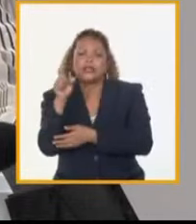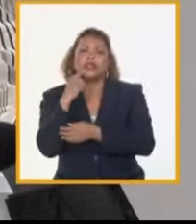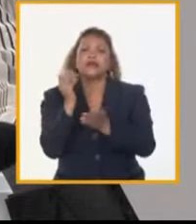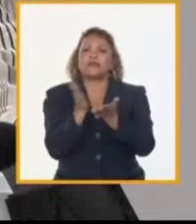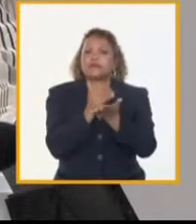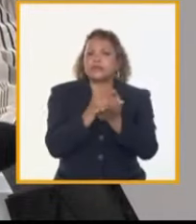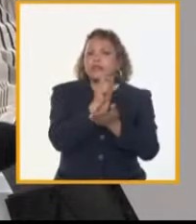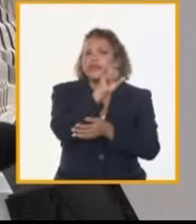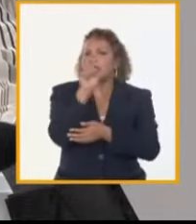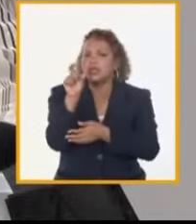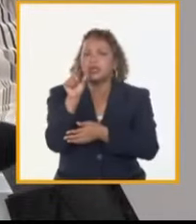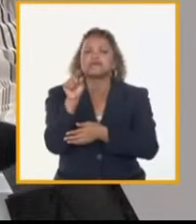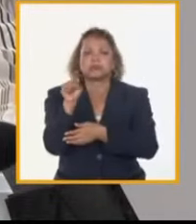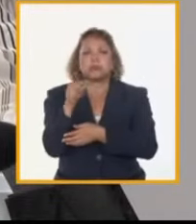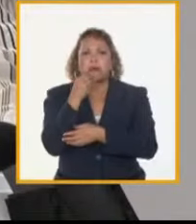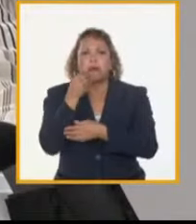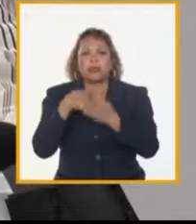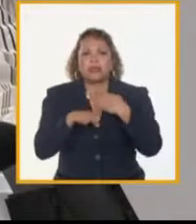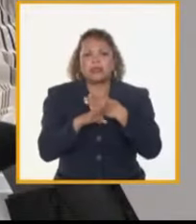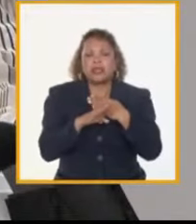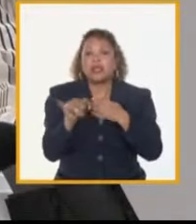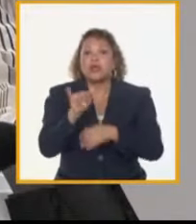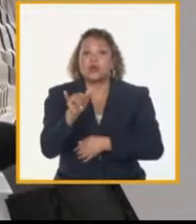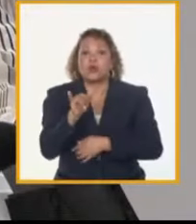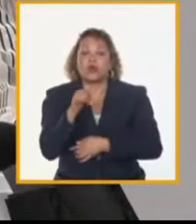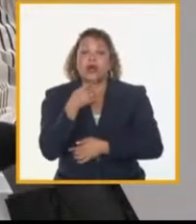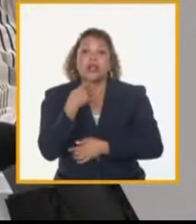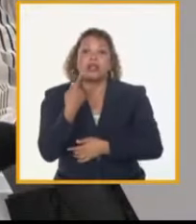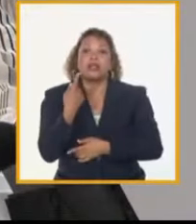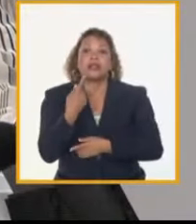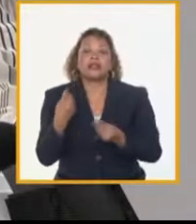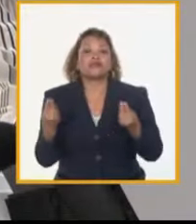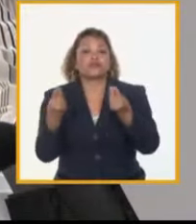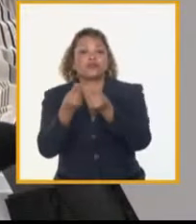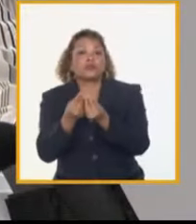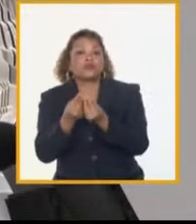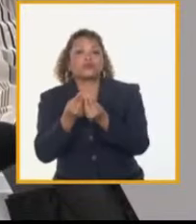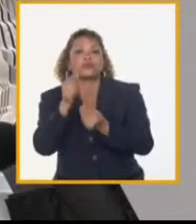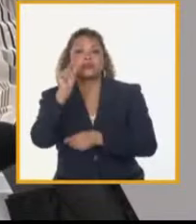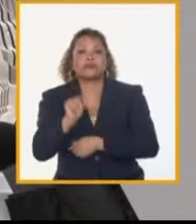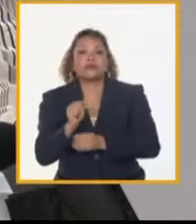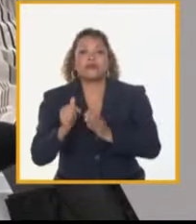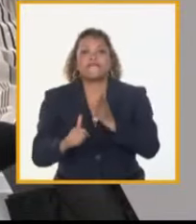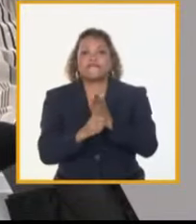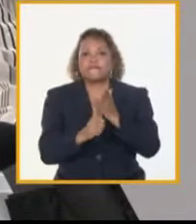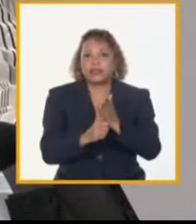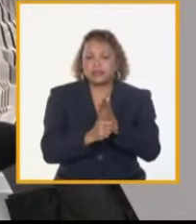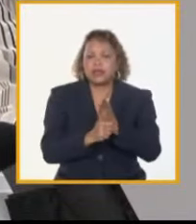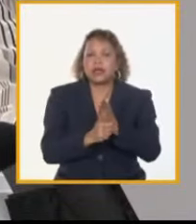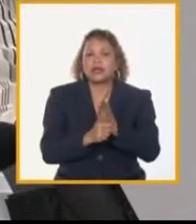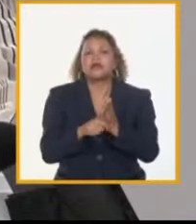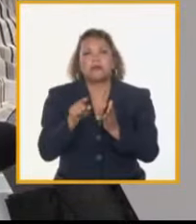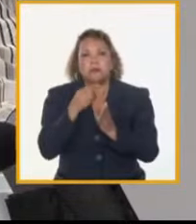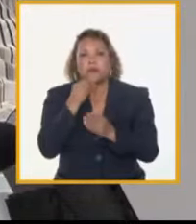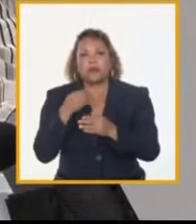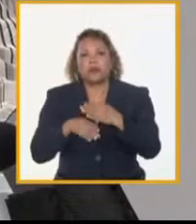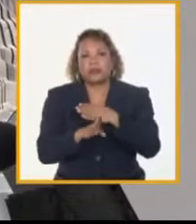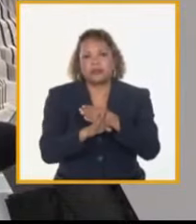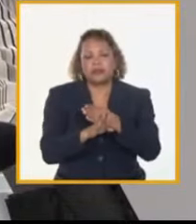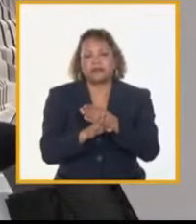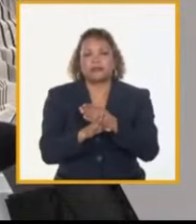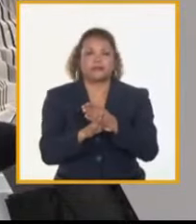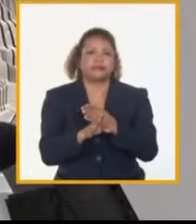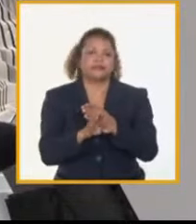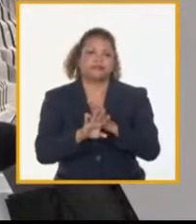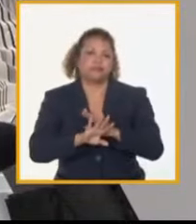grupo de accesos allí que la gente puede amar, el acompañamiento a todos los pasajeros que tienen reservaciones. Entonces, por ahí